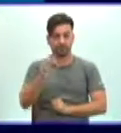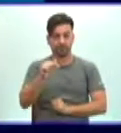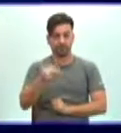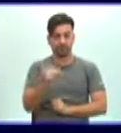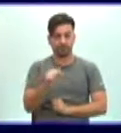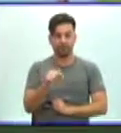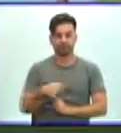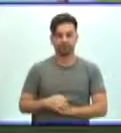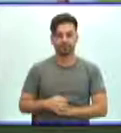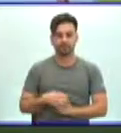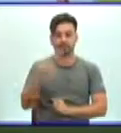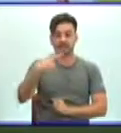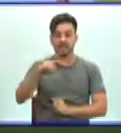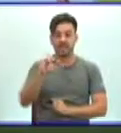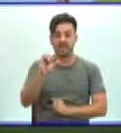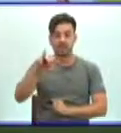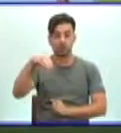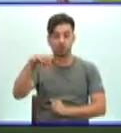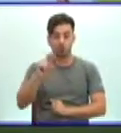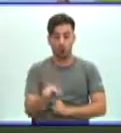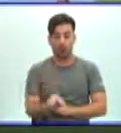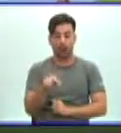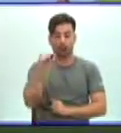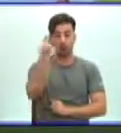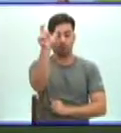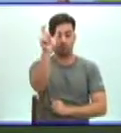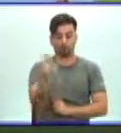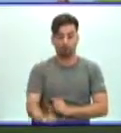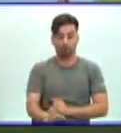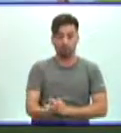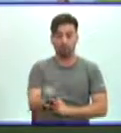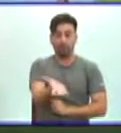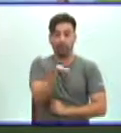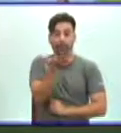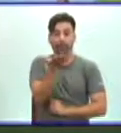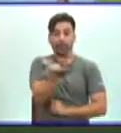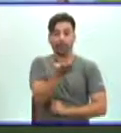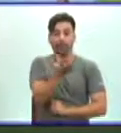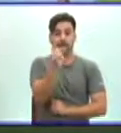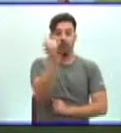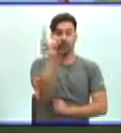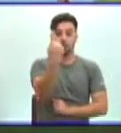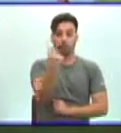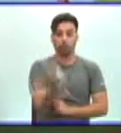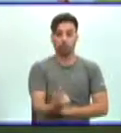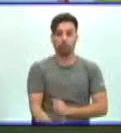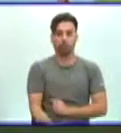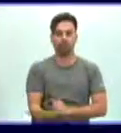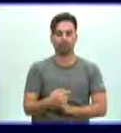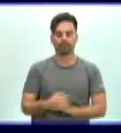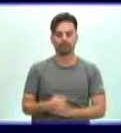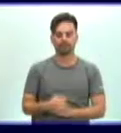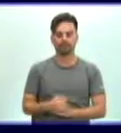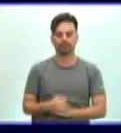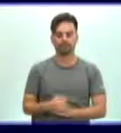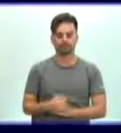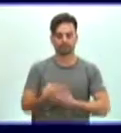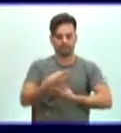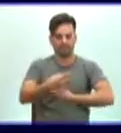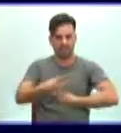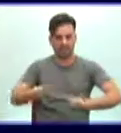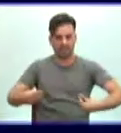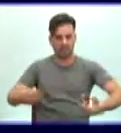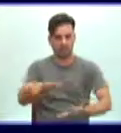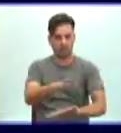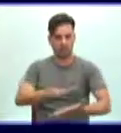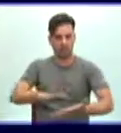se refiere a la fuerza que una columna de aire ejerce sobre un lugar de la superficie terrestre. El viento, es